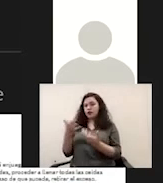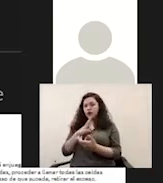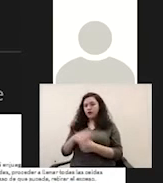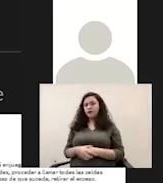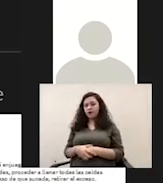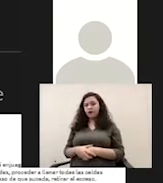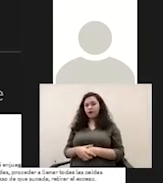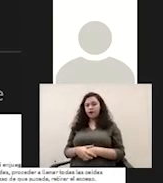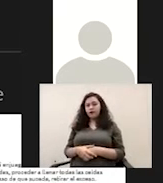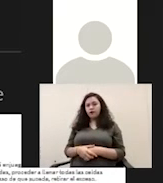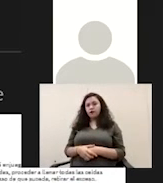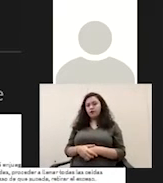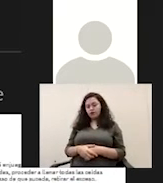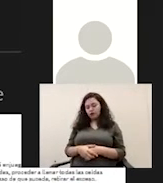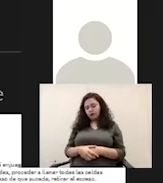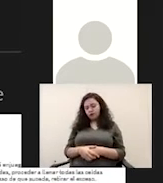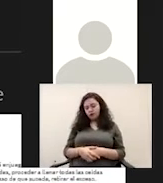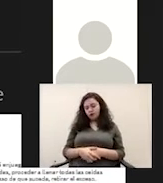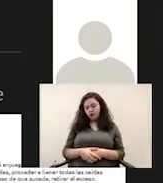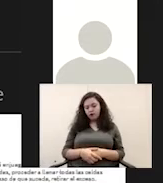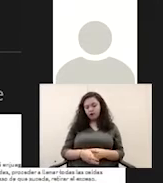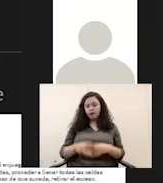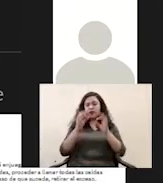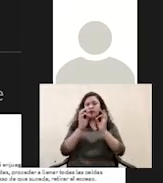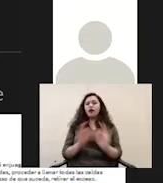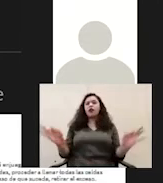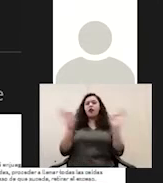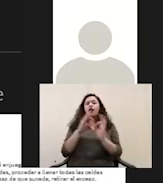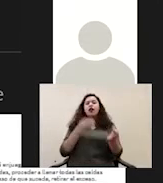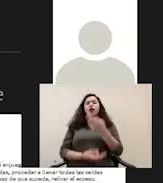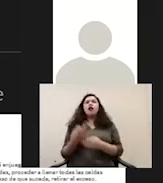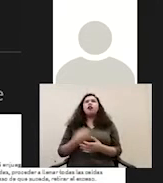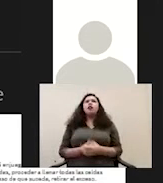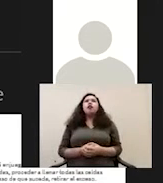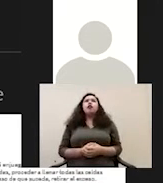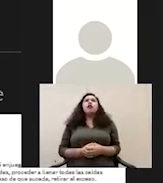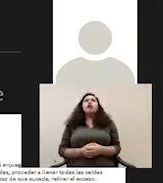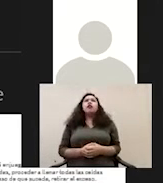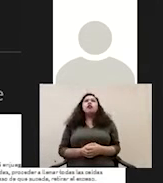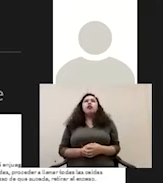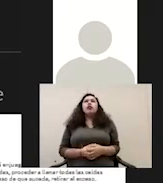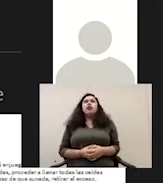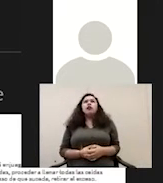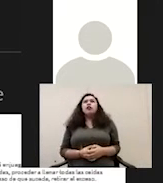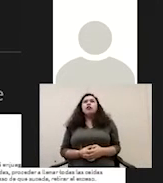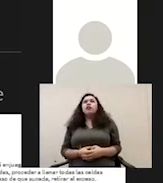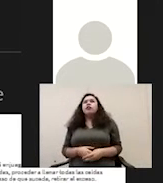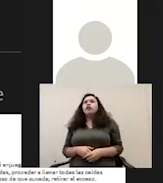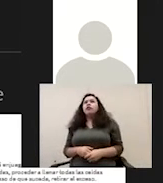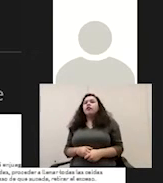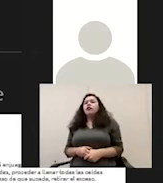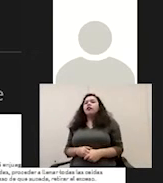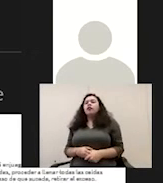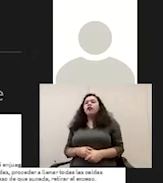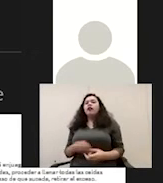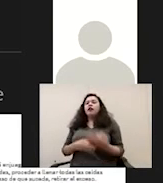Bueno, es importante que todos los baños, todos los insumos que